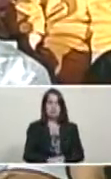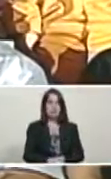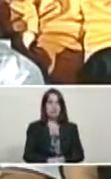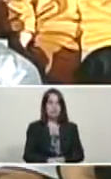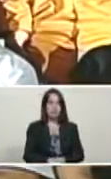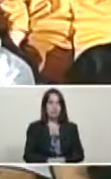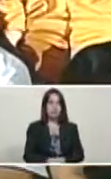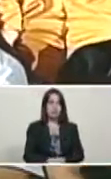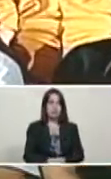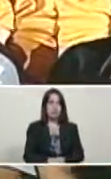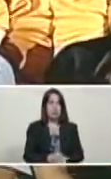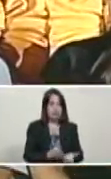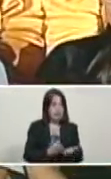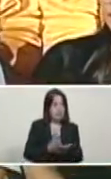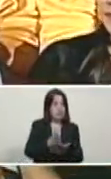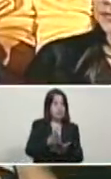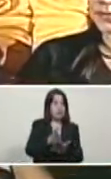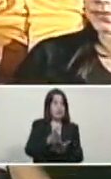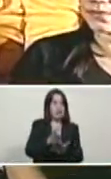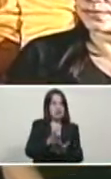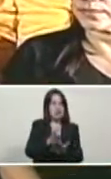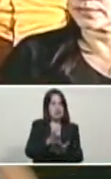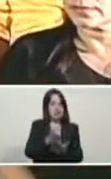dirigen a europa a gritos